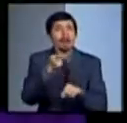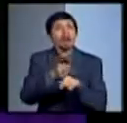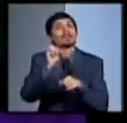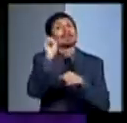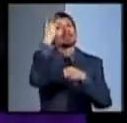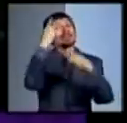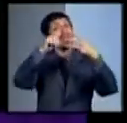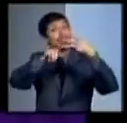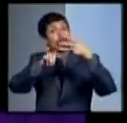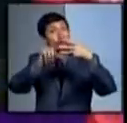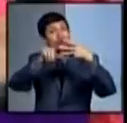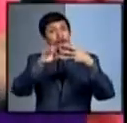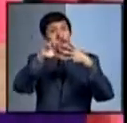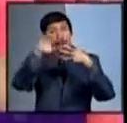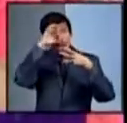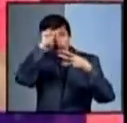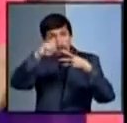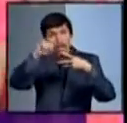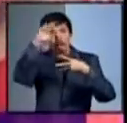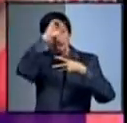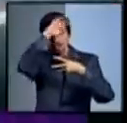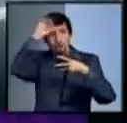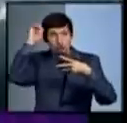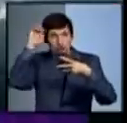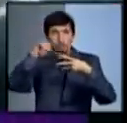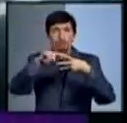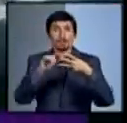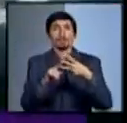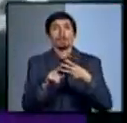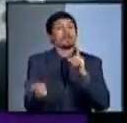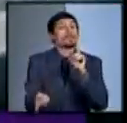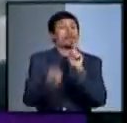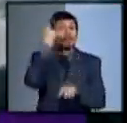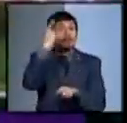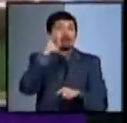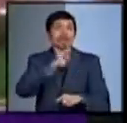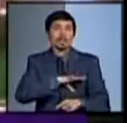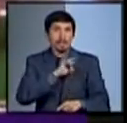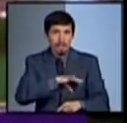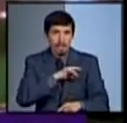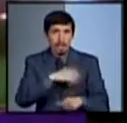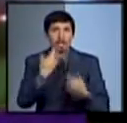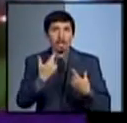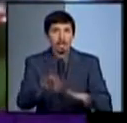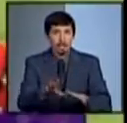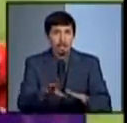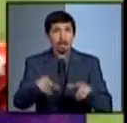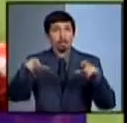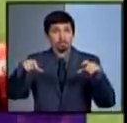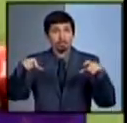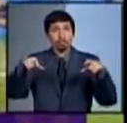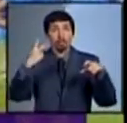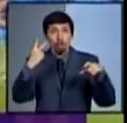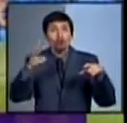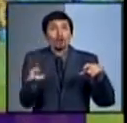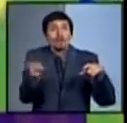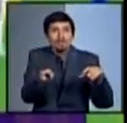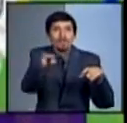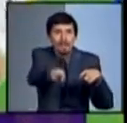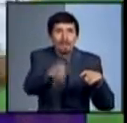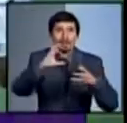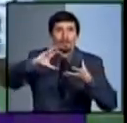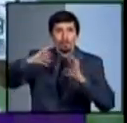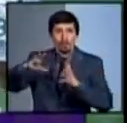el tercer lugar detrás de Argentina y Colombia. Era la primera vez que Chile lograba en cancha dos clasificaciones seguidas